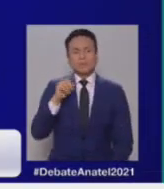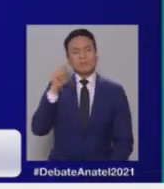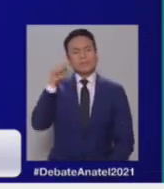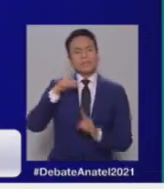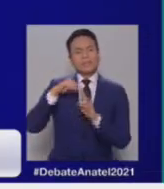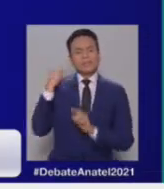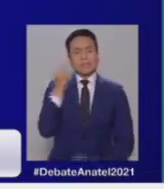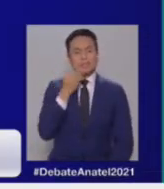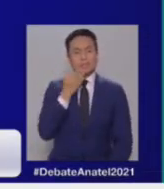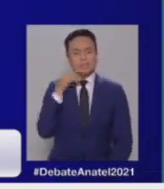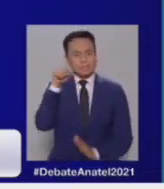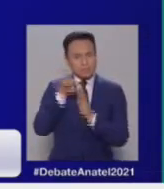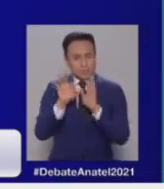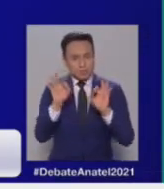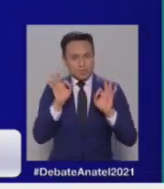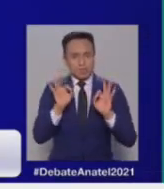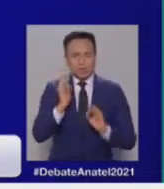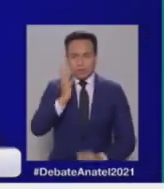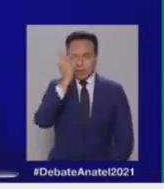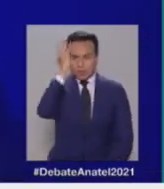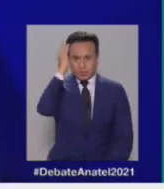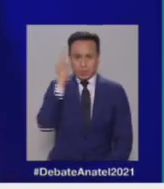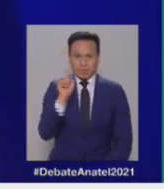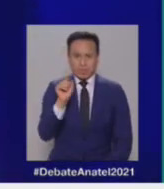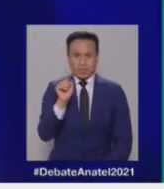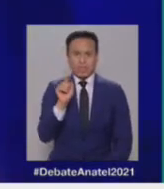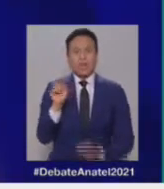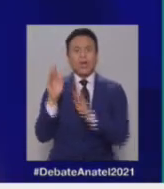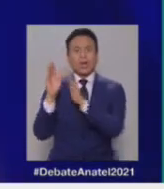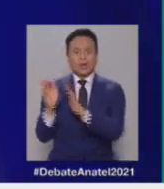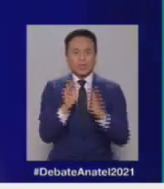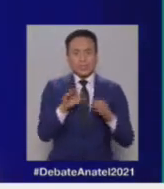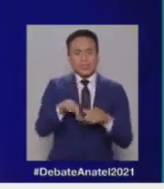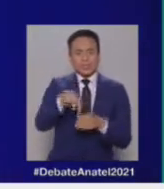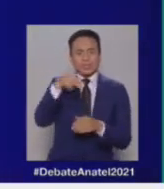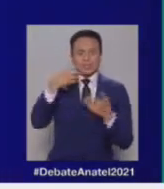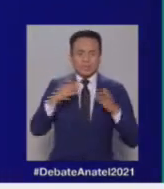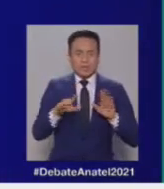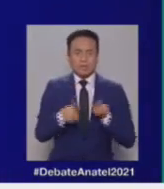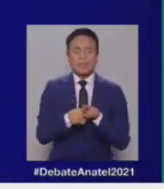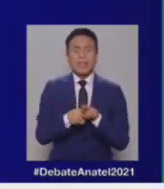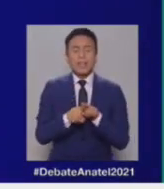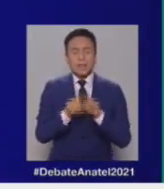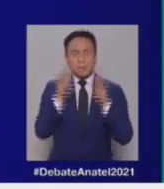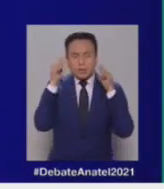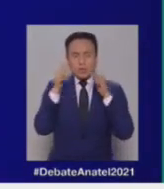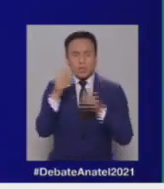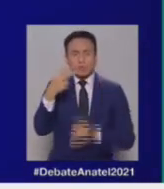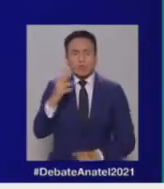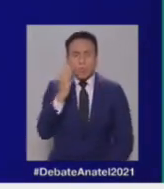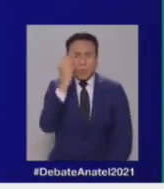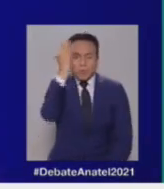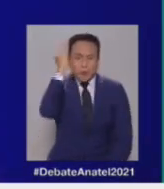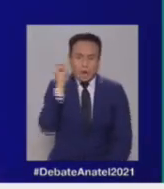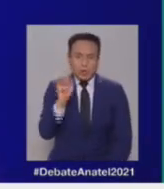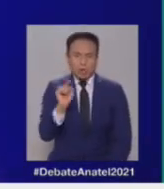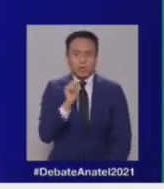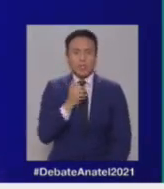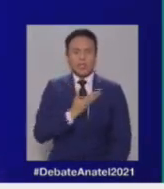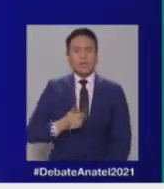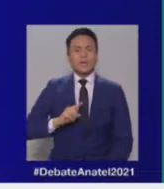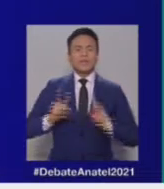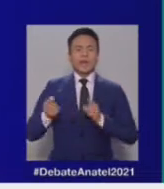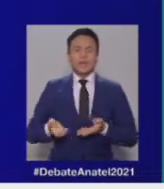Piñera. Ahora, intentando buscar puntos de encuentro con Sebastián Sichel, comenzó José Antonio Kast su exposición. El